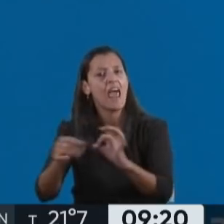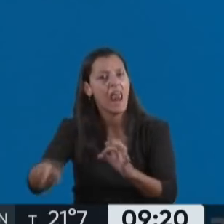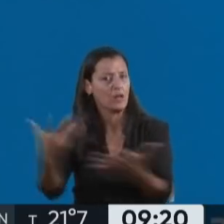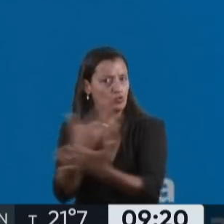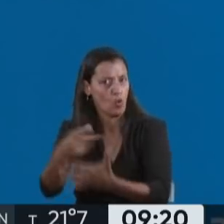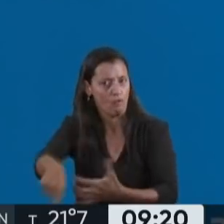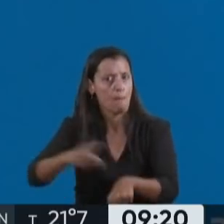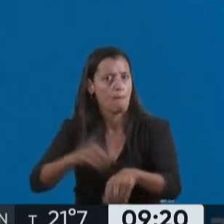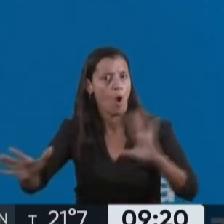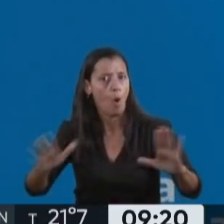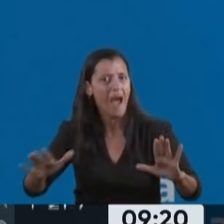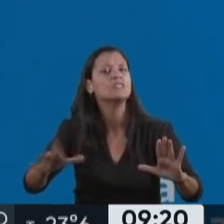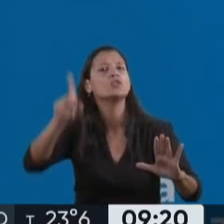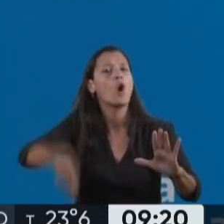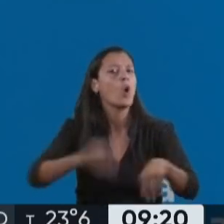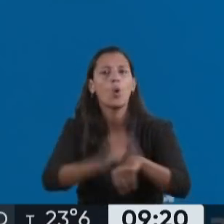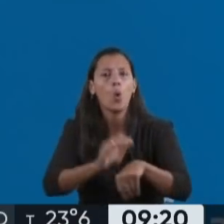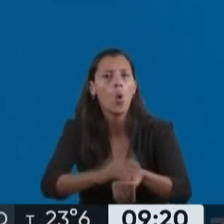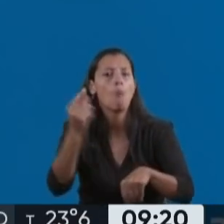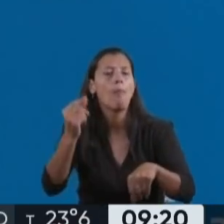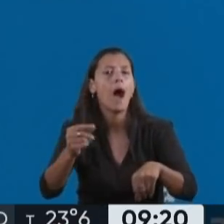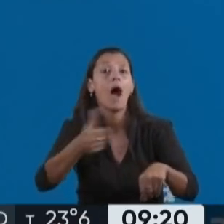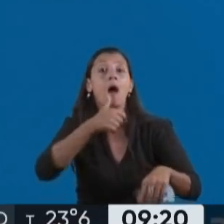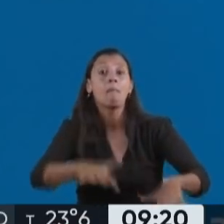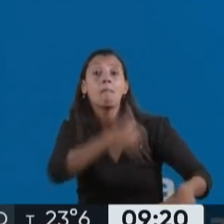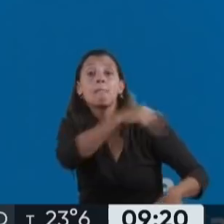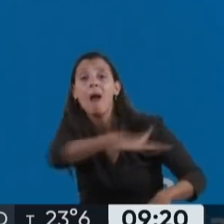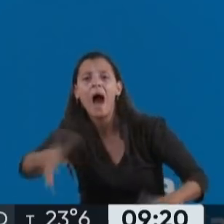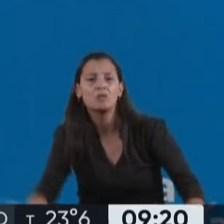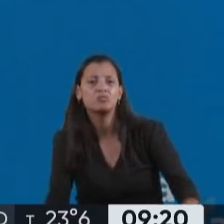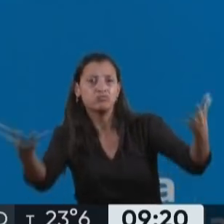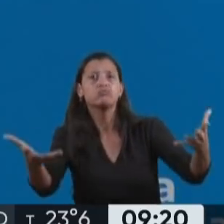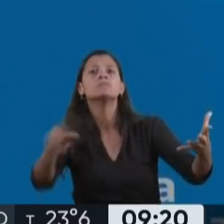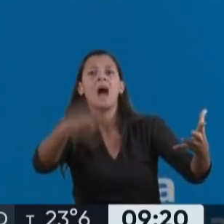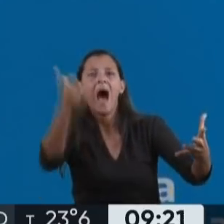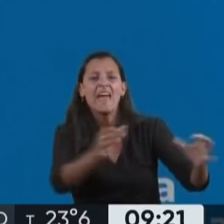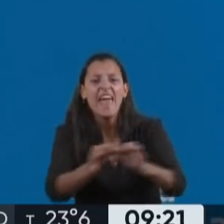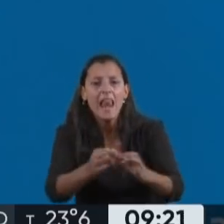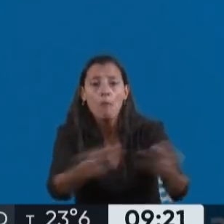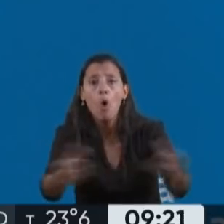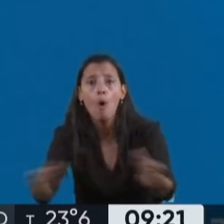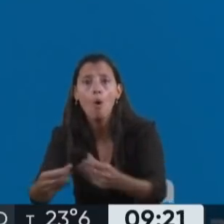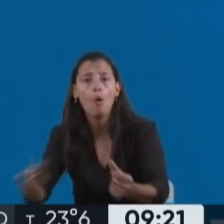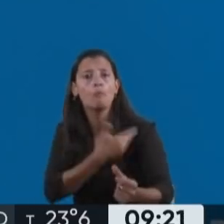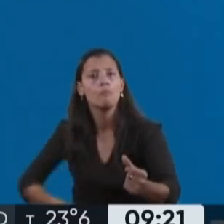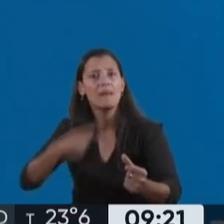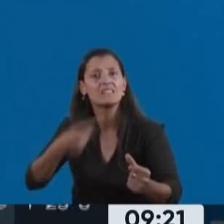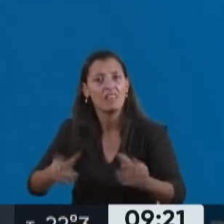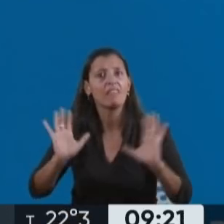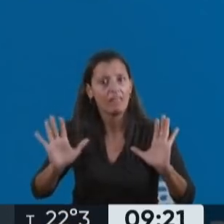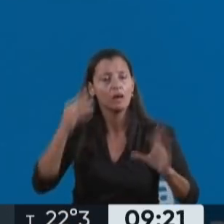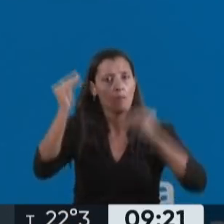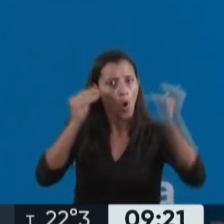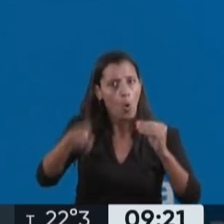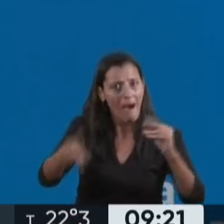en este momento la consecuencia directa de la suba del mar. Algunas islas están desapareciendo. El presidente va a reunirse no solamente con Motley, sino